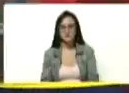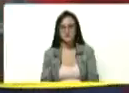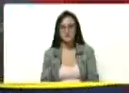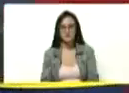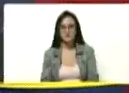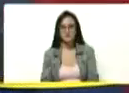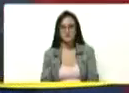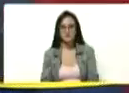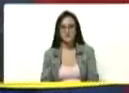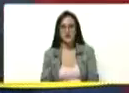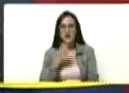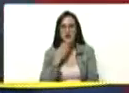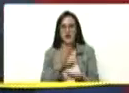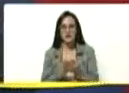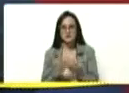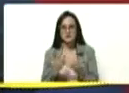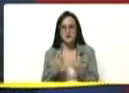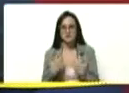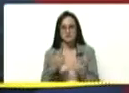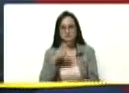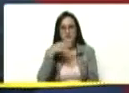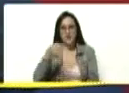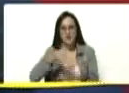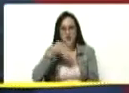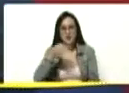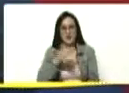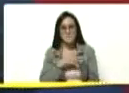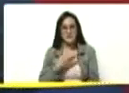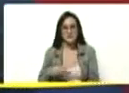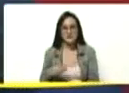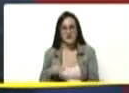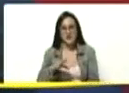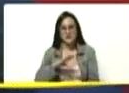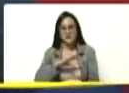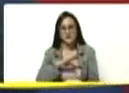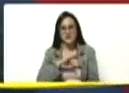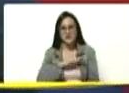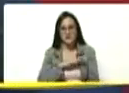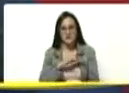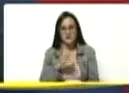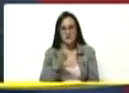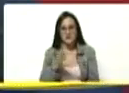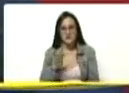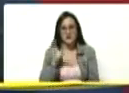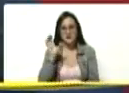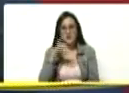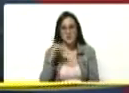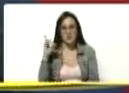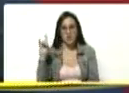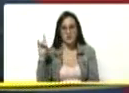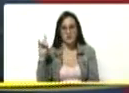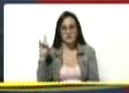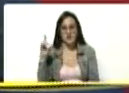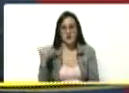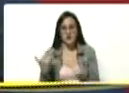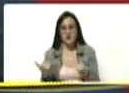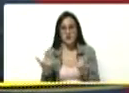Agradecemos la intervención del compañero Luis Arce, presidente del Estado Plurinacional de Bolivia. Y